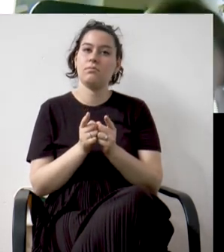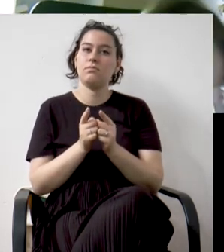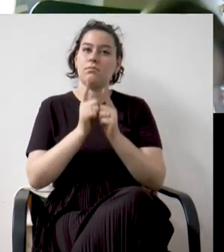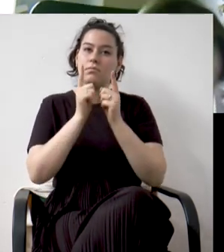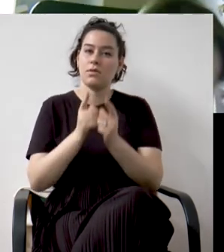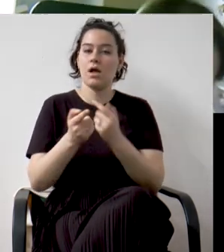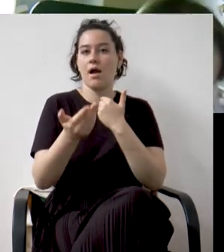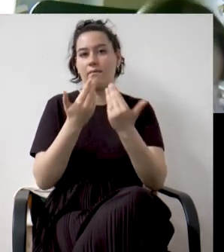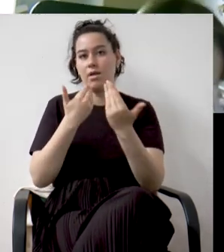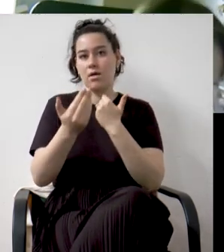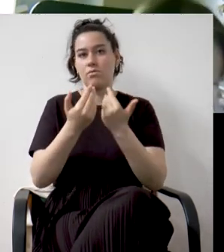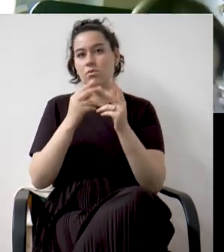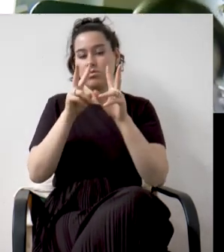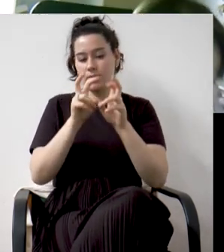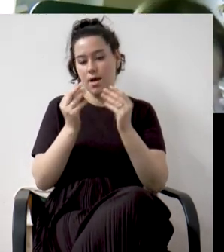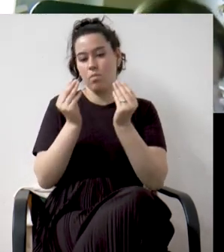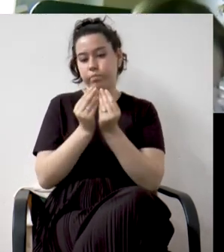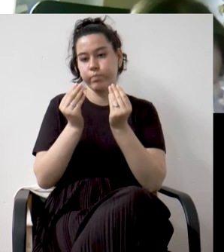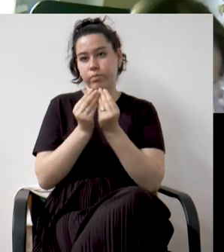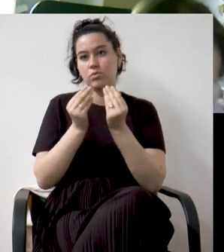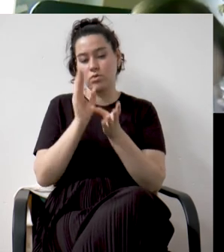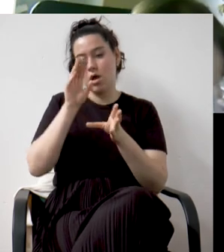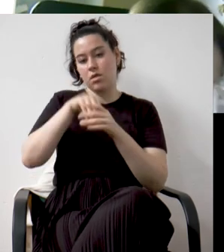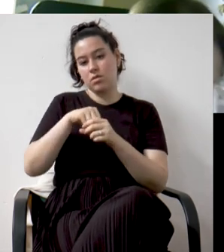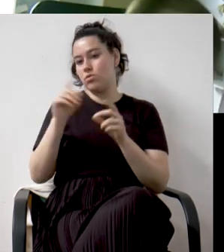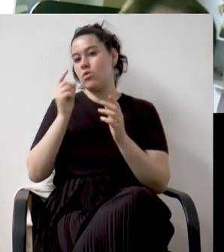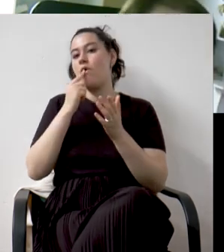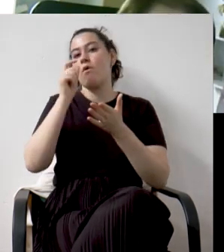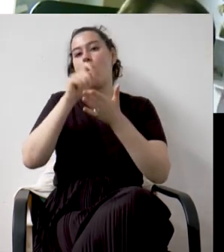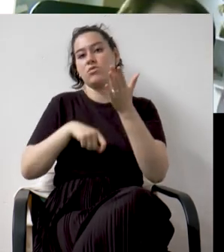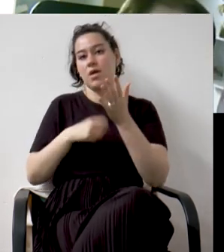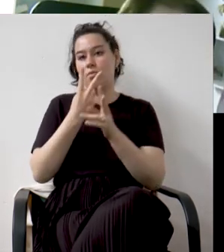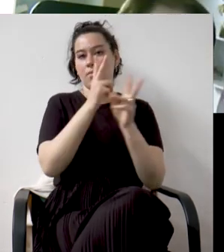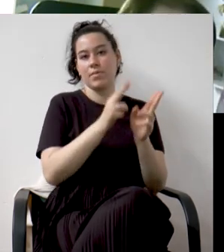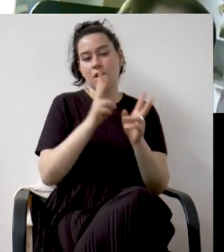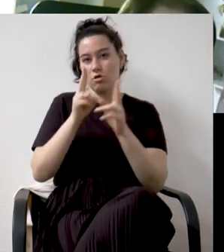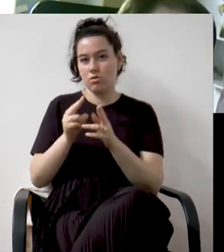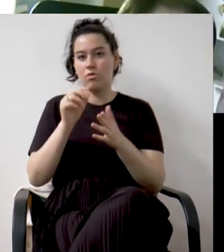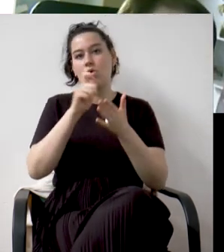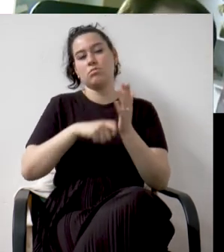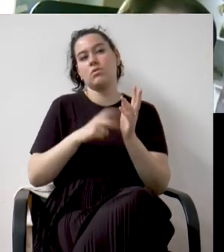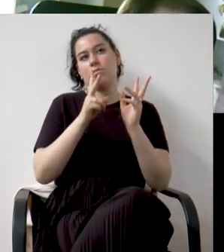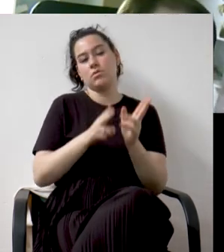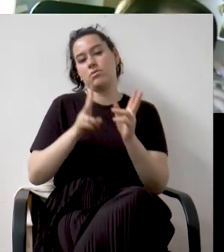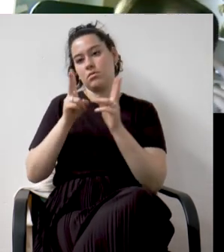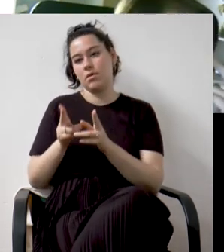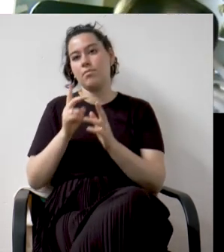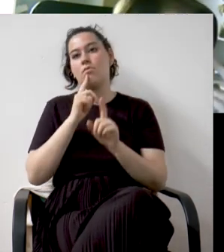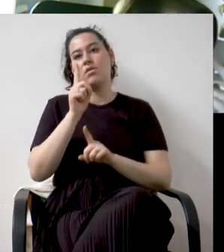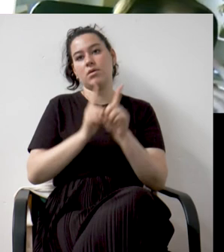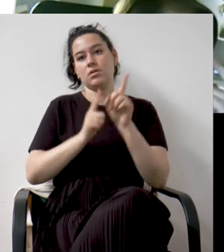estamos hablando de una estructura que posee muchos cargos en interinato, ¿me entienden? Los cargos en interinato en la Universidad